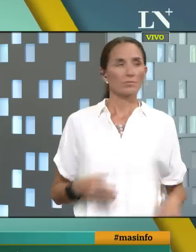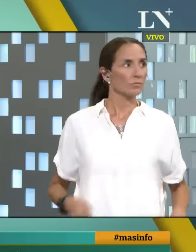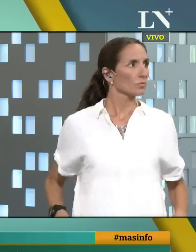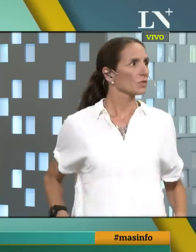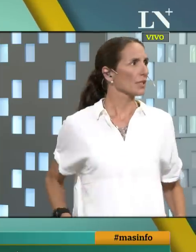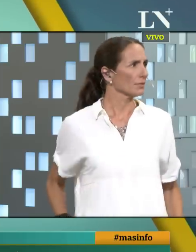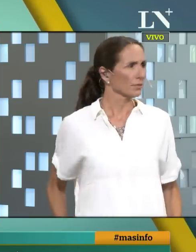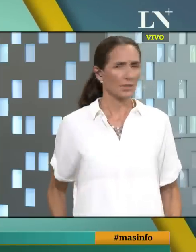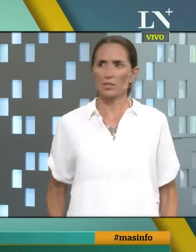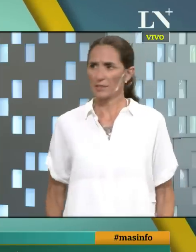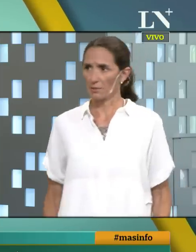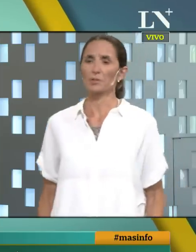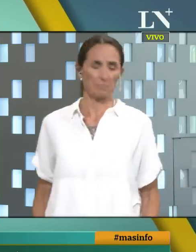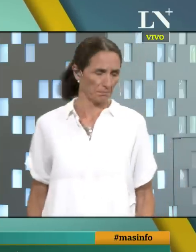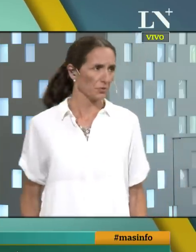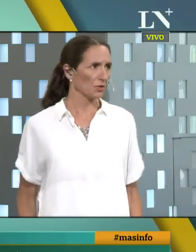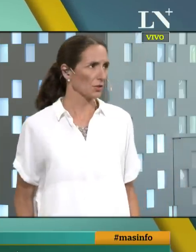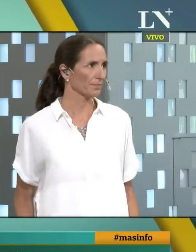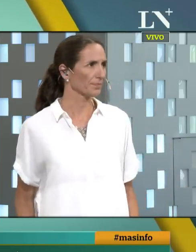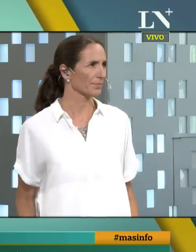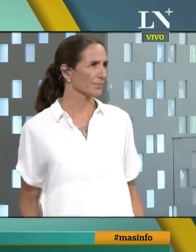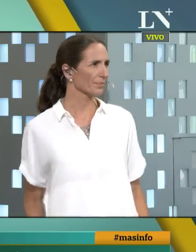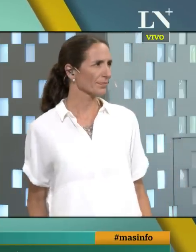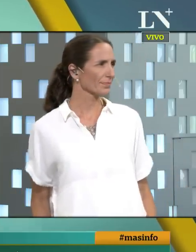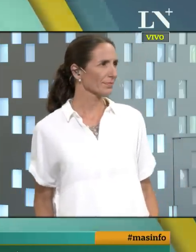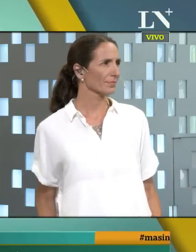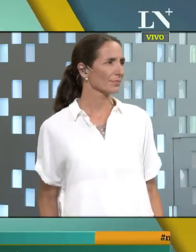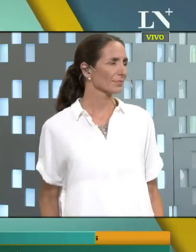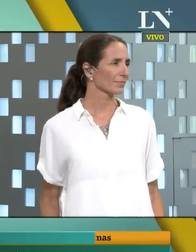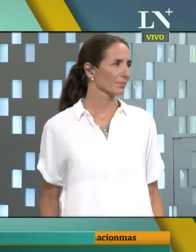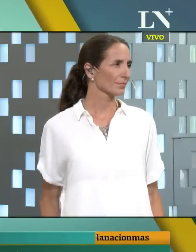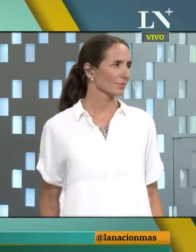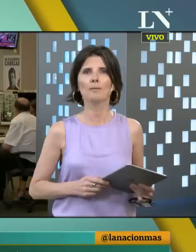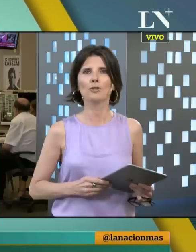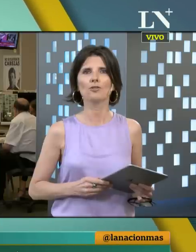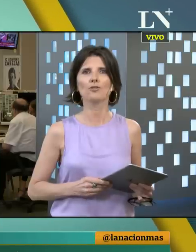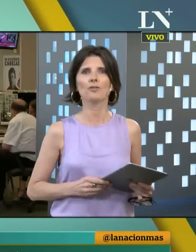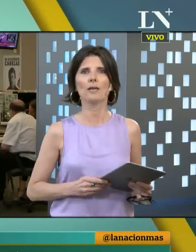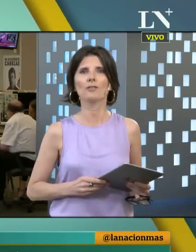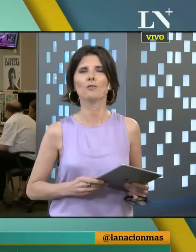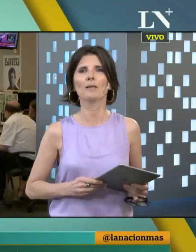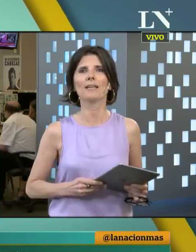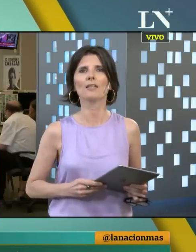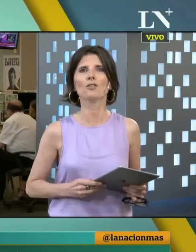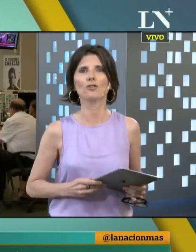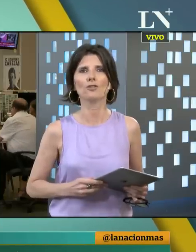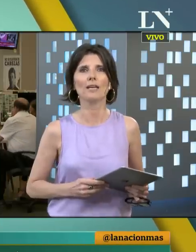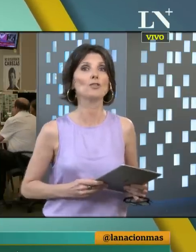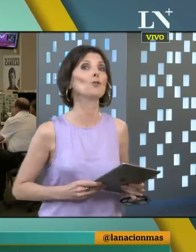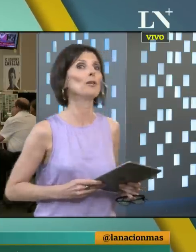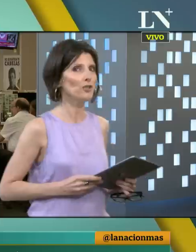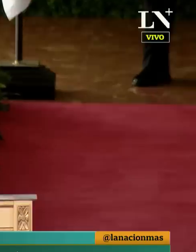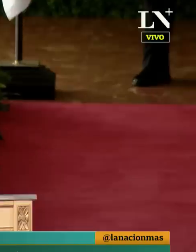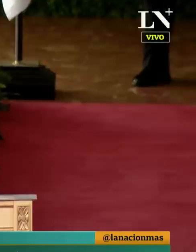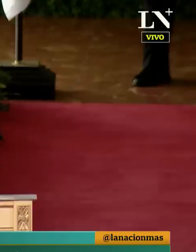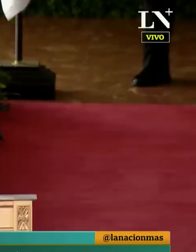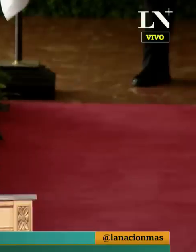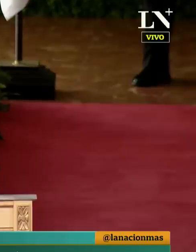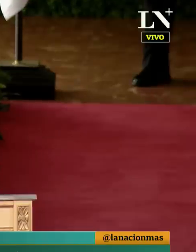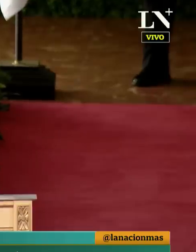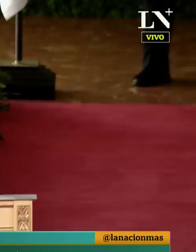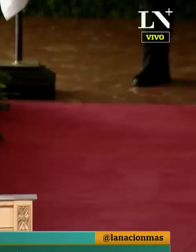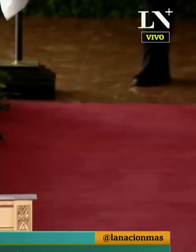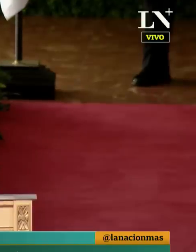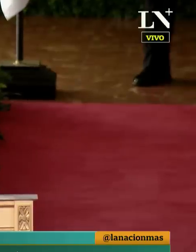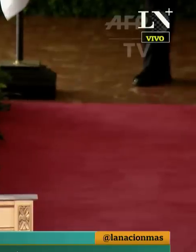Vamos a escuchar las palabras de Maduro. Te interrumpo. Sí, sí. A ver, ya vamos a tomar el contacto. Bueno, seguimos